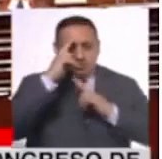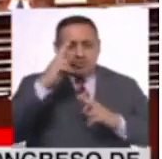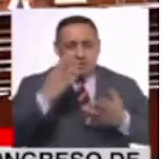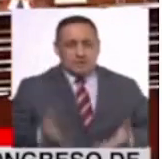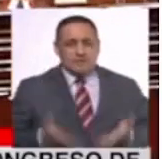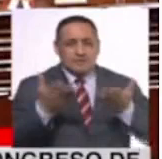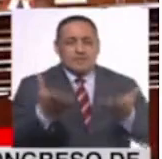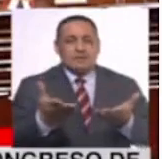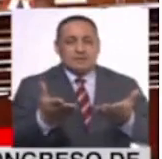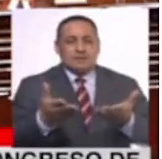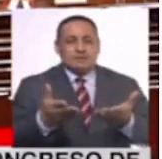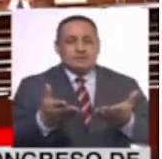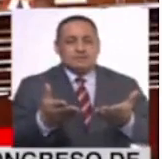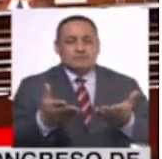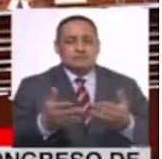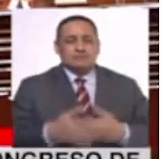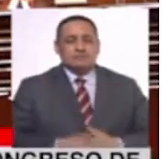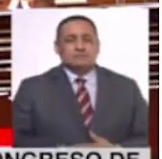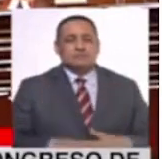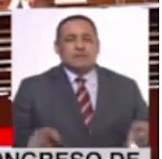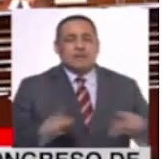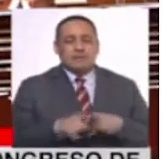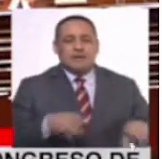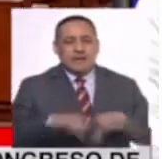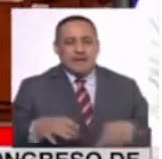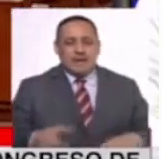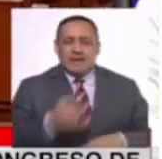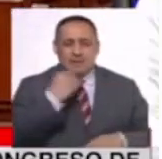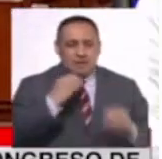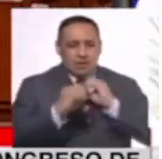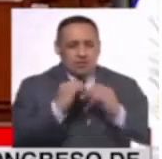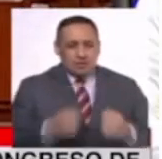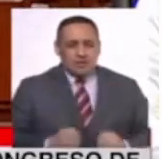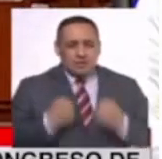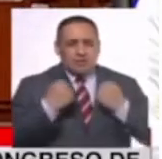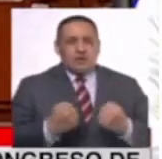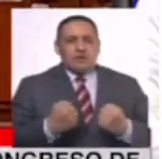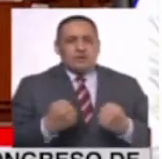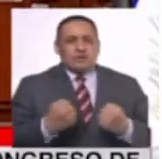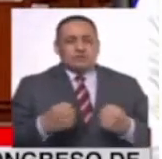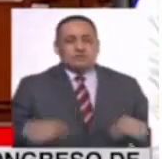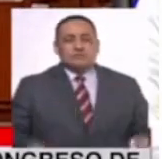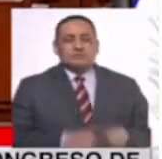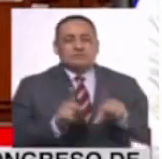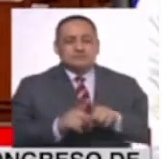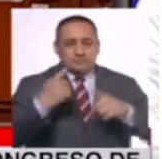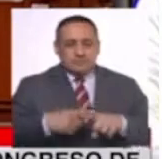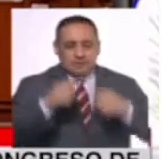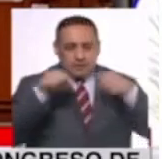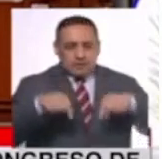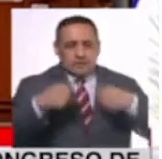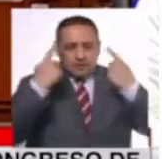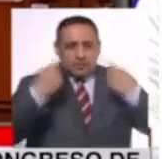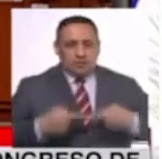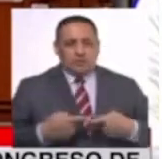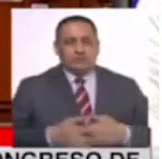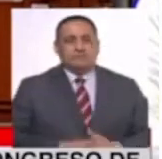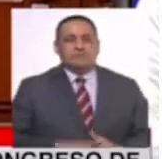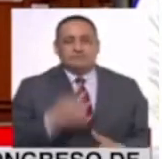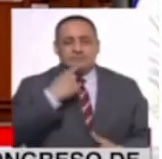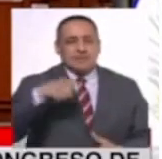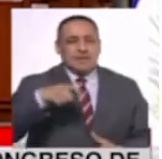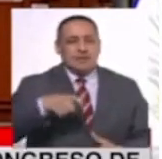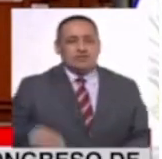en presidir, hará el mejor de sus esfuerzos para este fin.